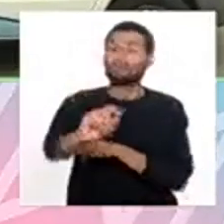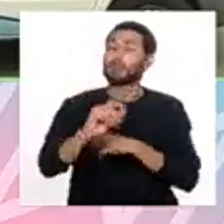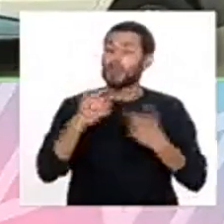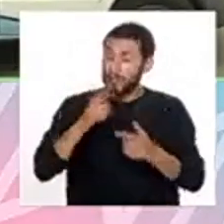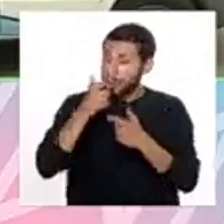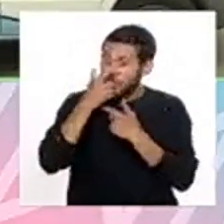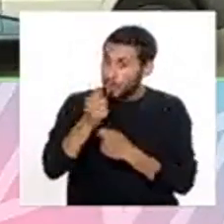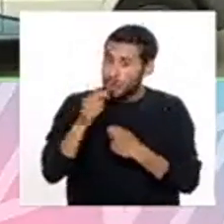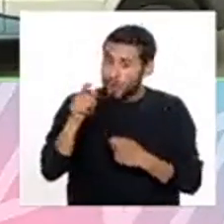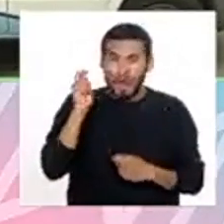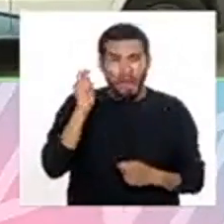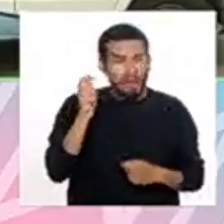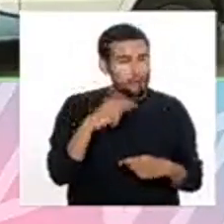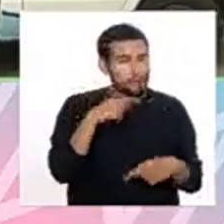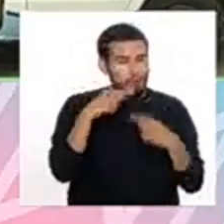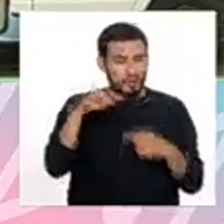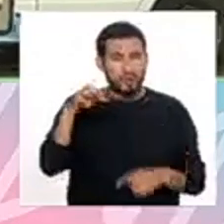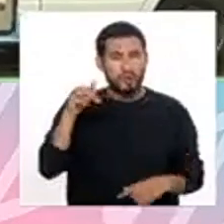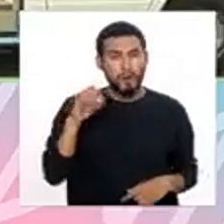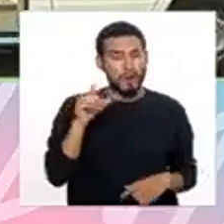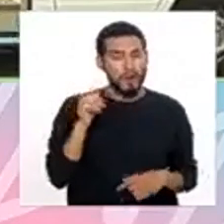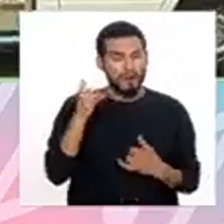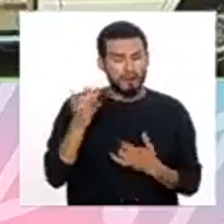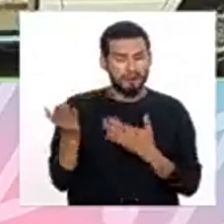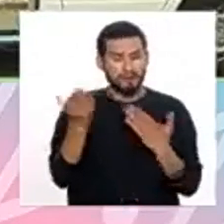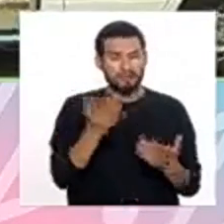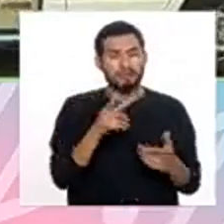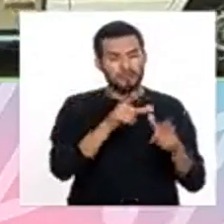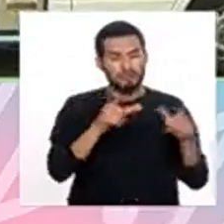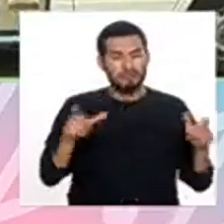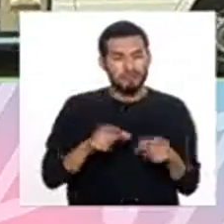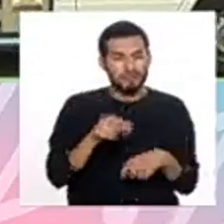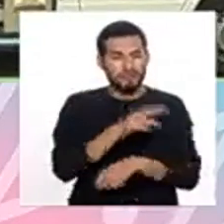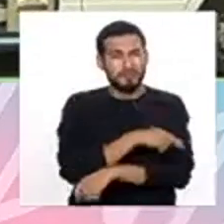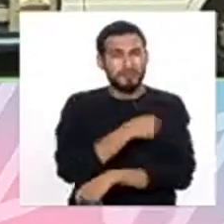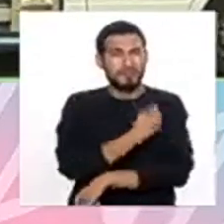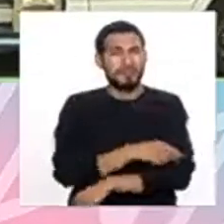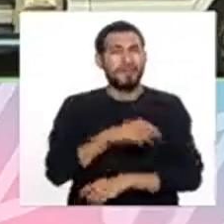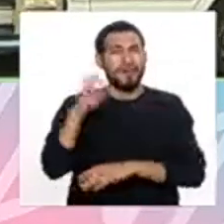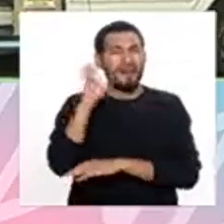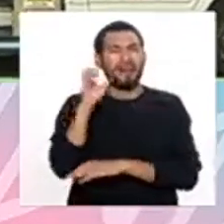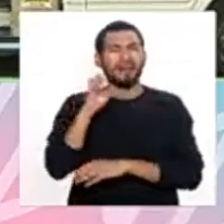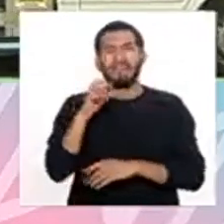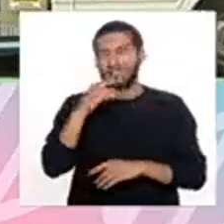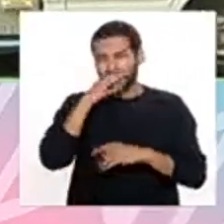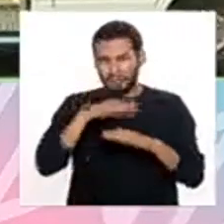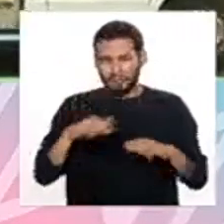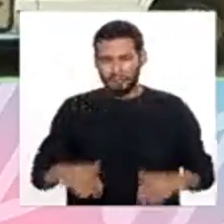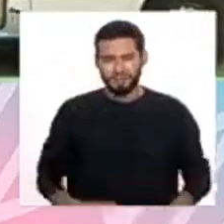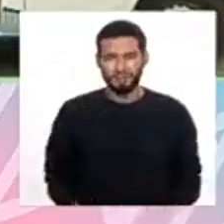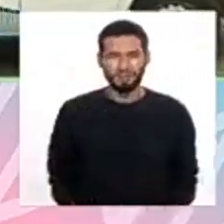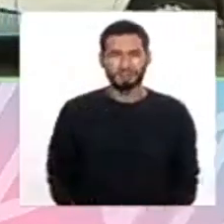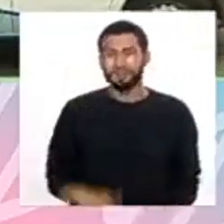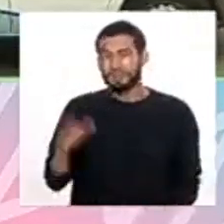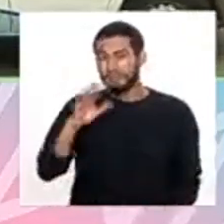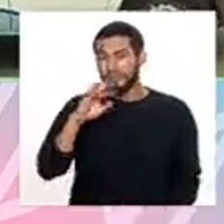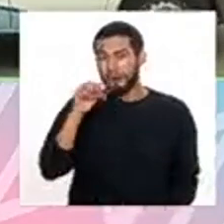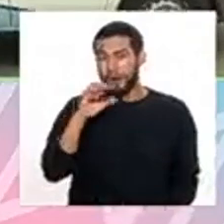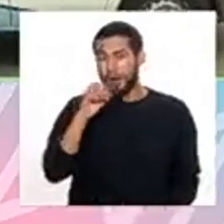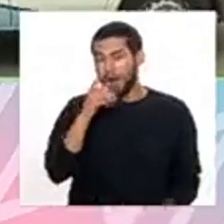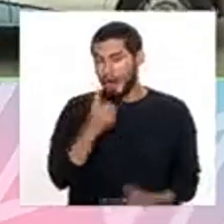este testimonio que Paola nos trae desde el Hospital de Emergencia Pediátrica. ¿Cómo estás, Paola? Buenos